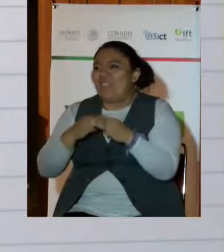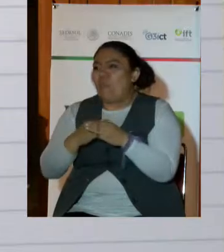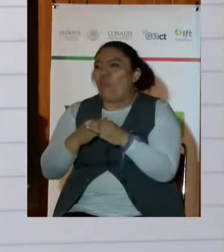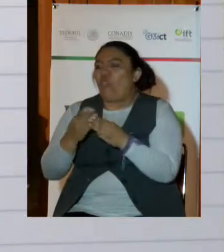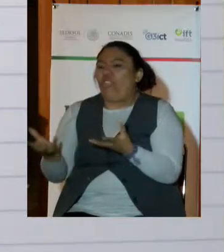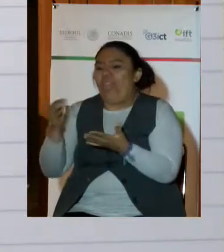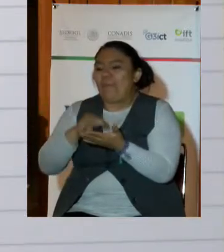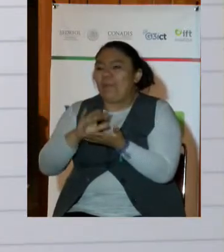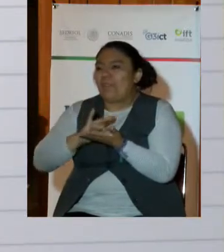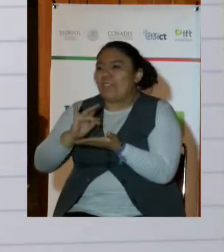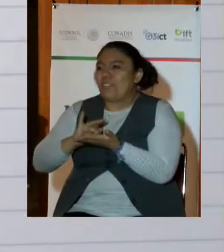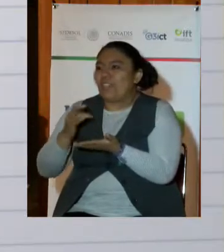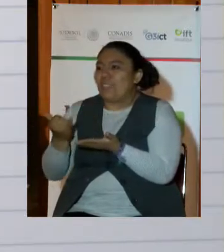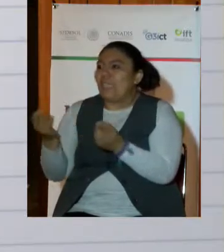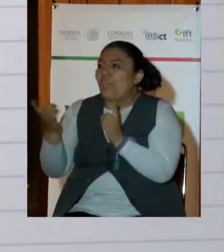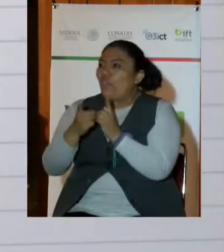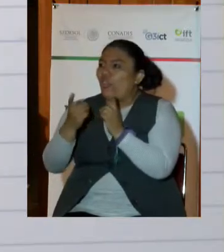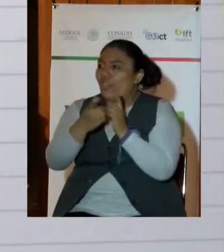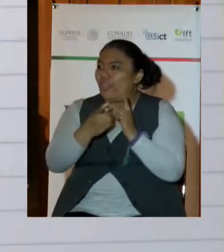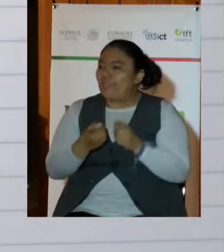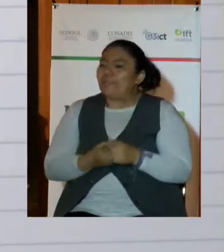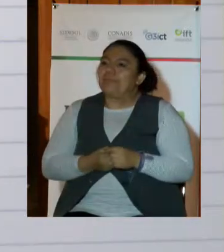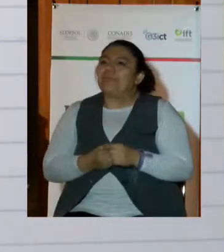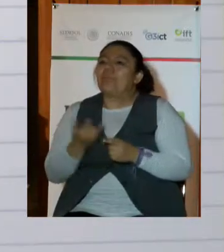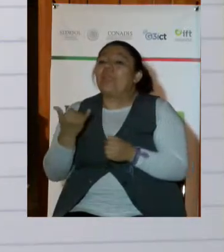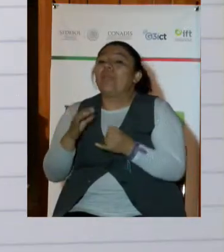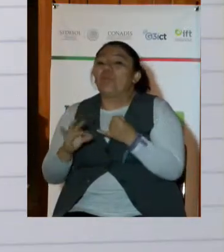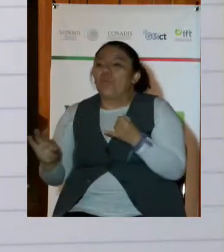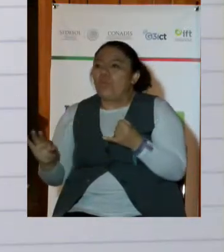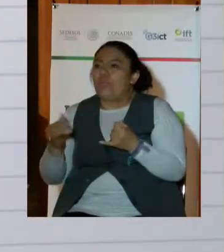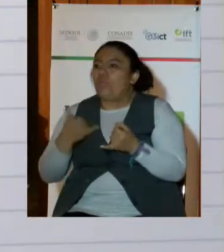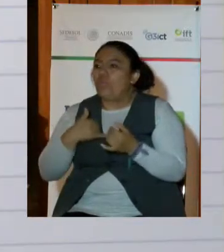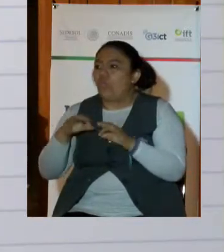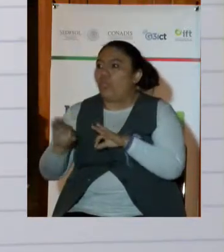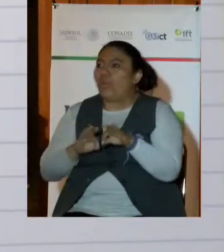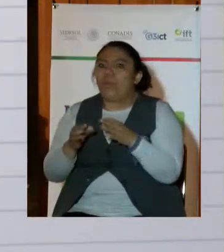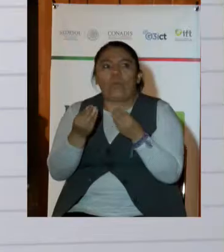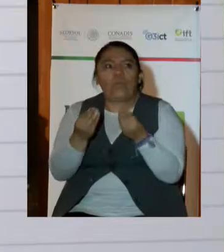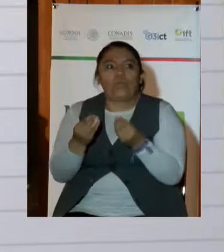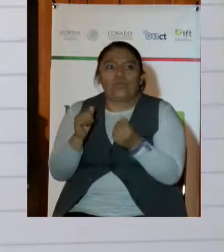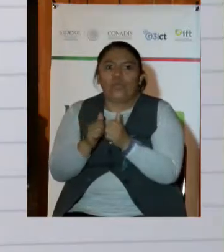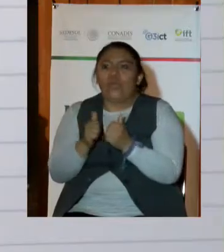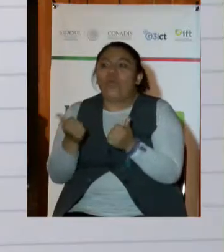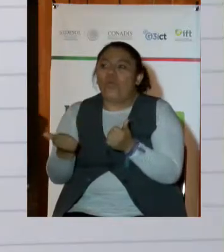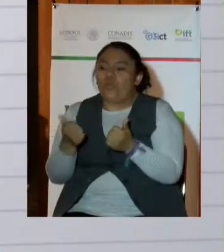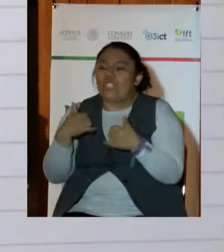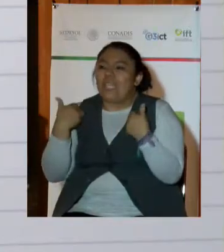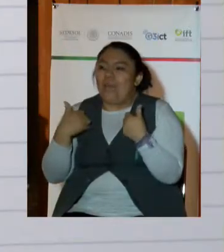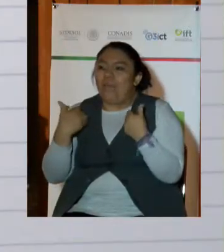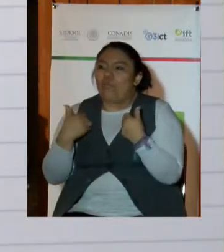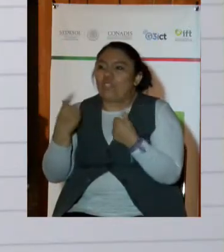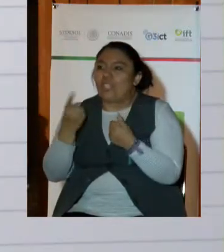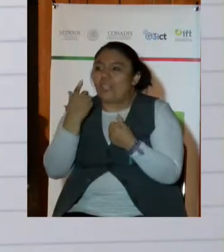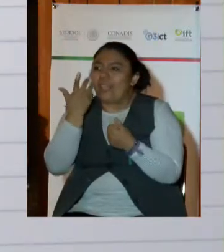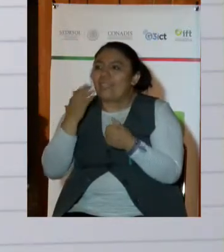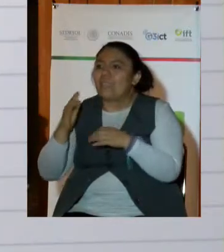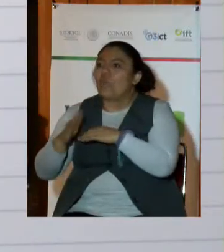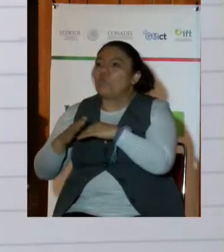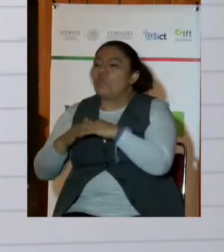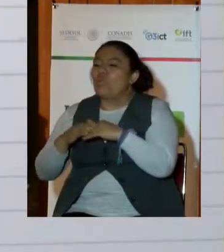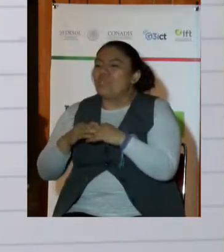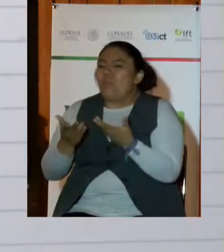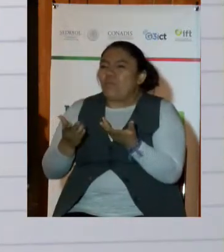que puedan servir para hacer mucho más fácil nuestra búsqueda. Sé que en Ecuador ya están haciendo este esfuerzo, digo, porque reconocemos que necesitamos